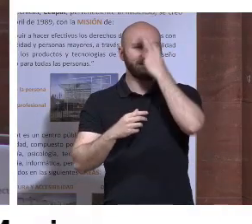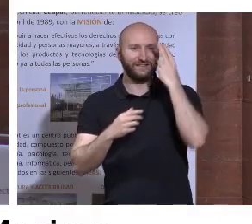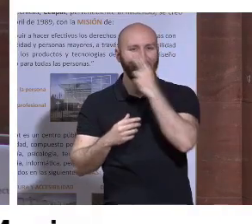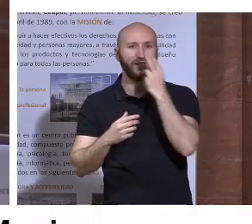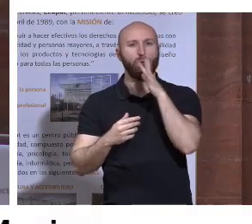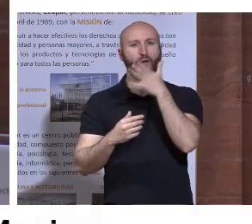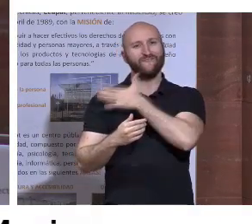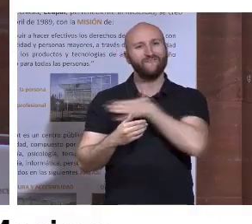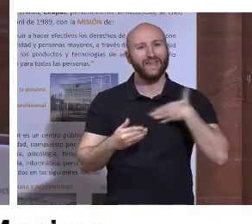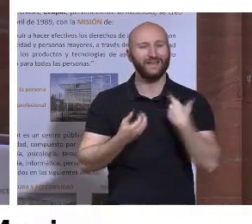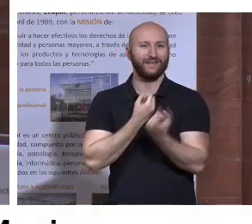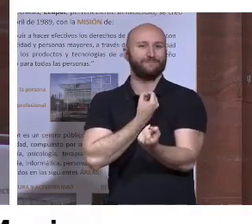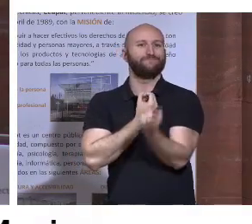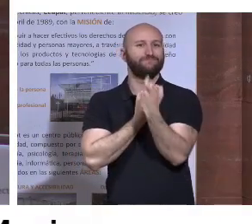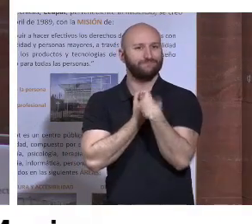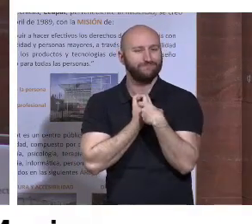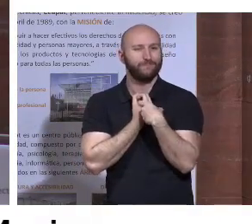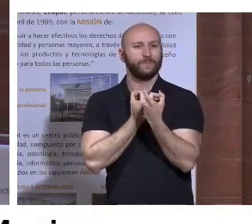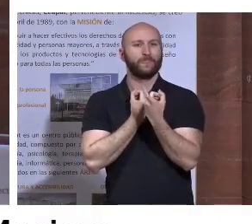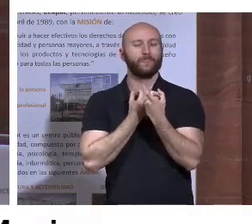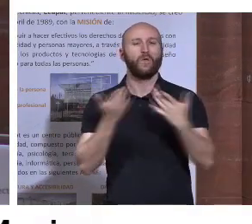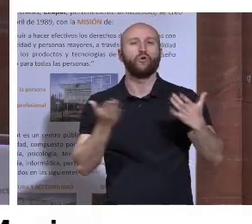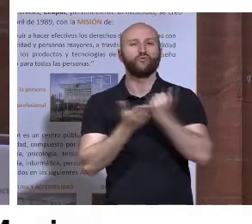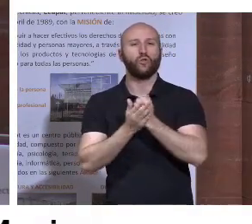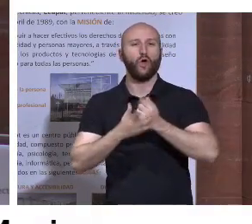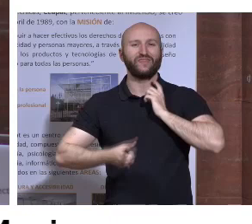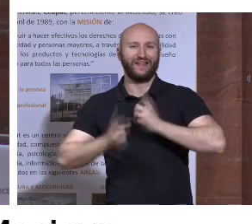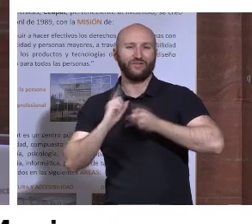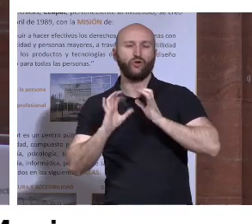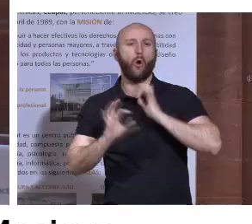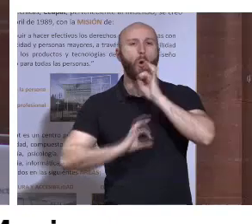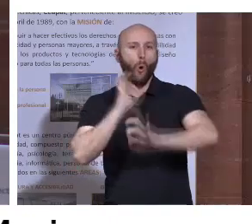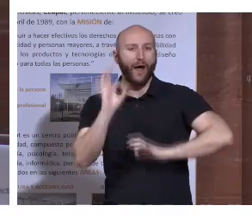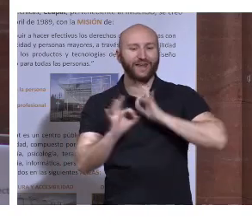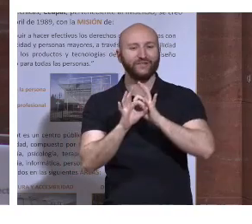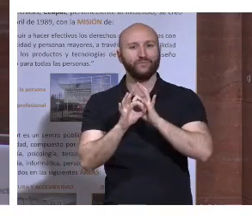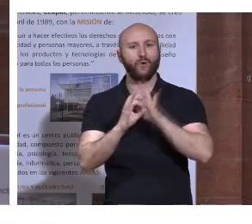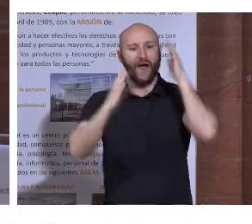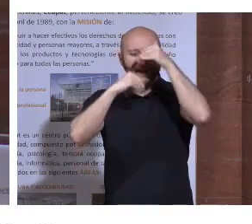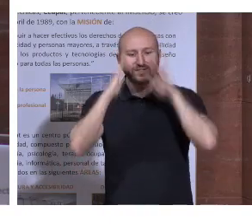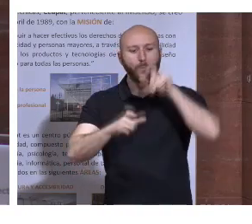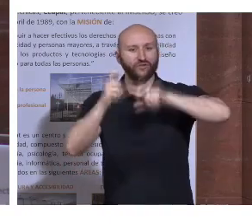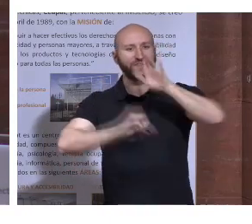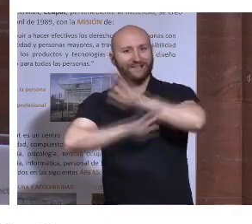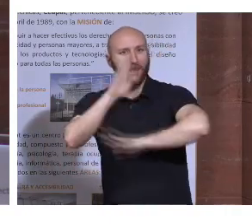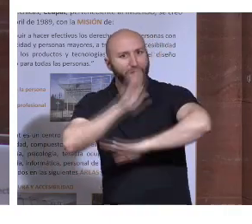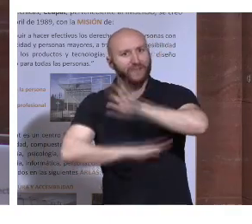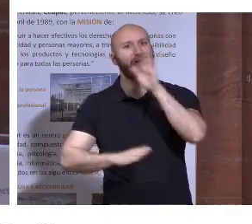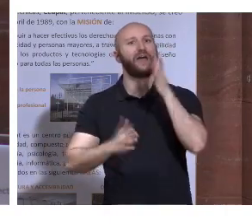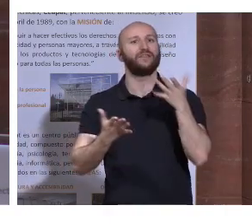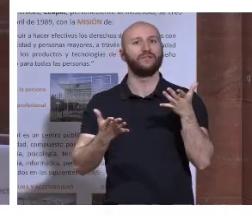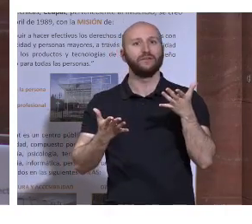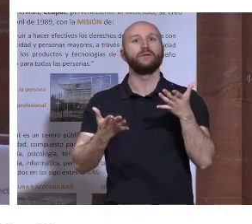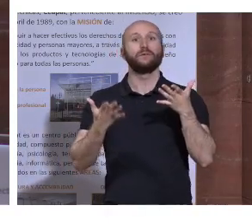querían estar en todas las direcciones y organismos donde se atendía a personas con discapacidad.